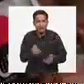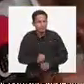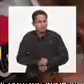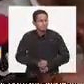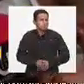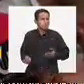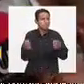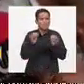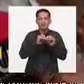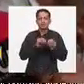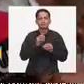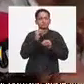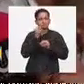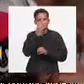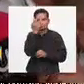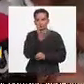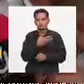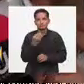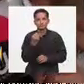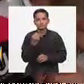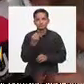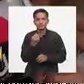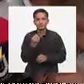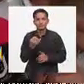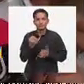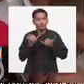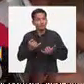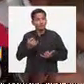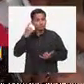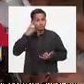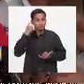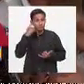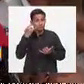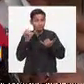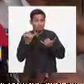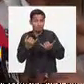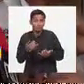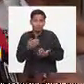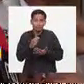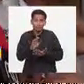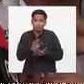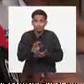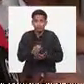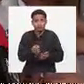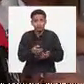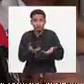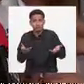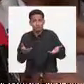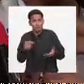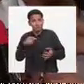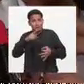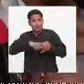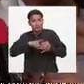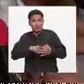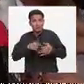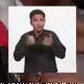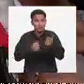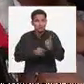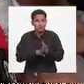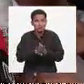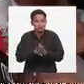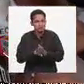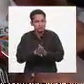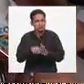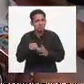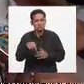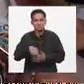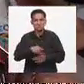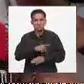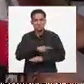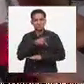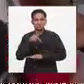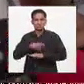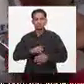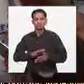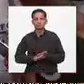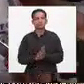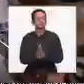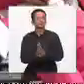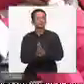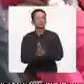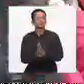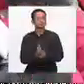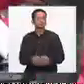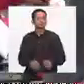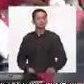aquellos que no creemos que el modelo actual es un modelo conveniente ni para la ciudad de Quito ni para la provincia de